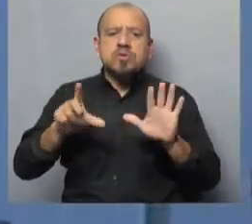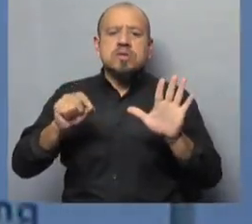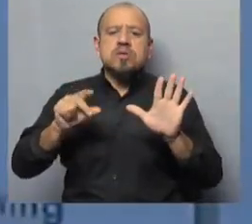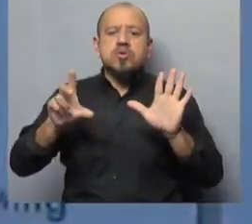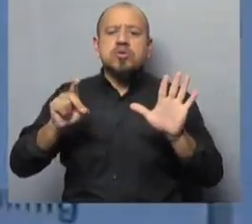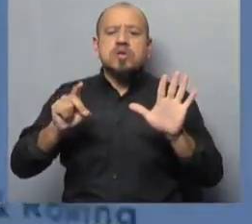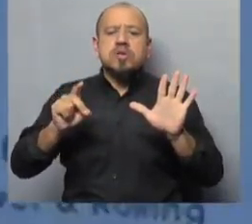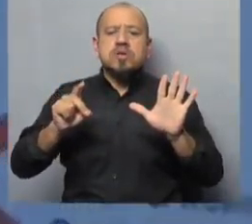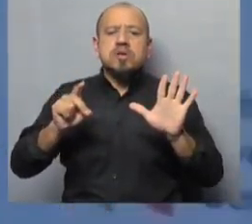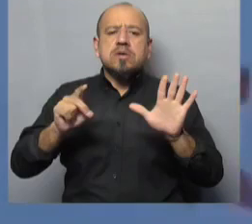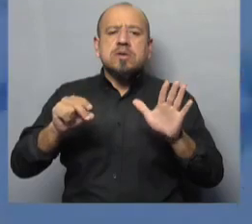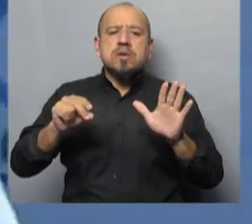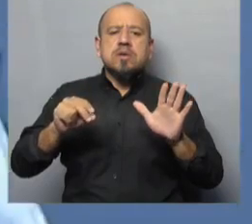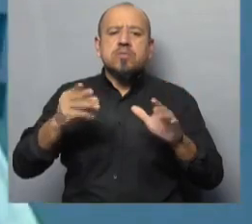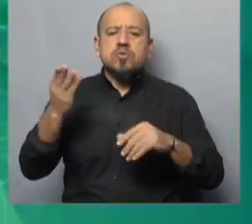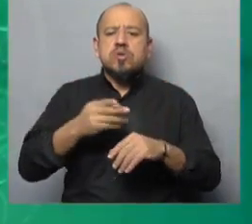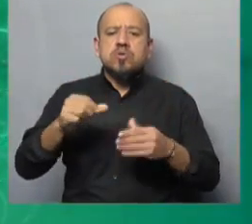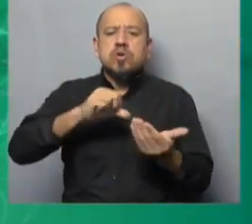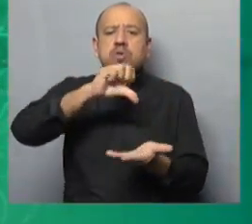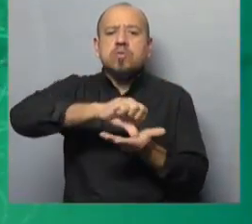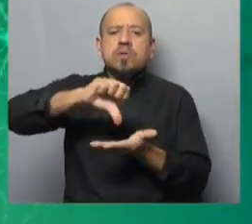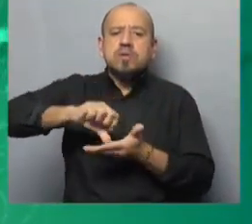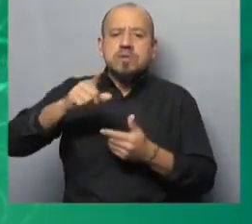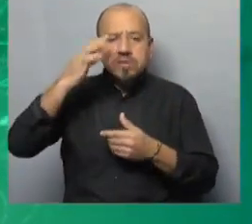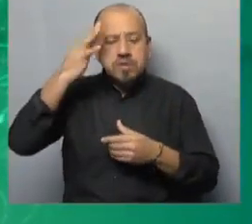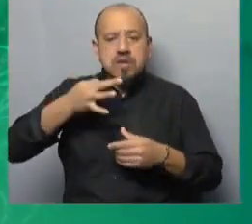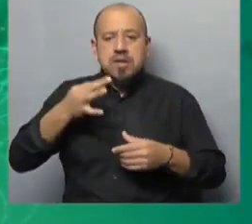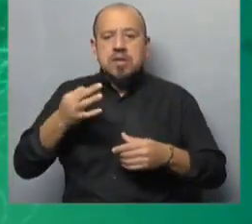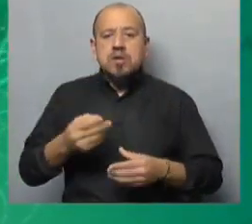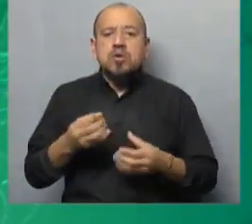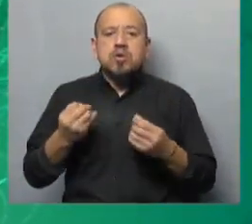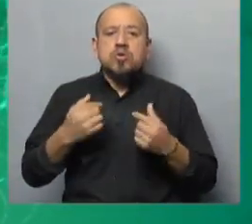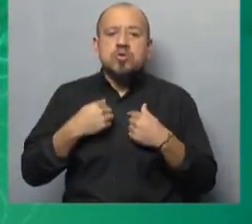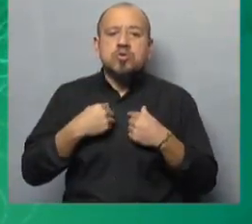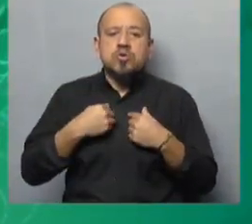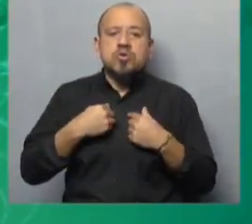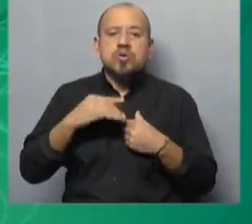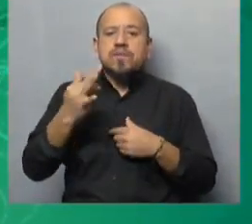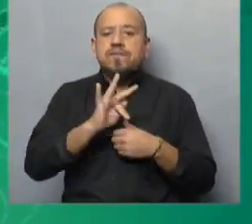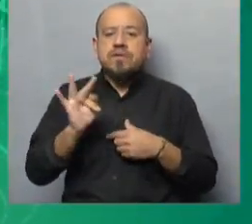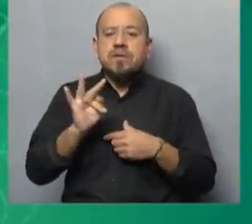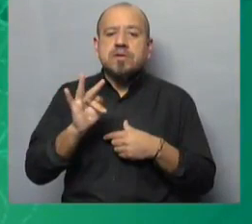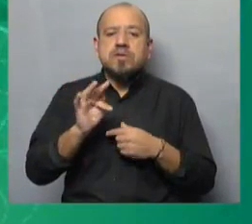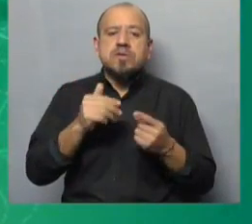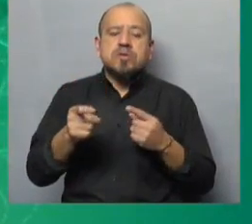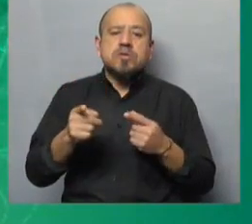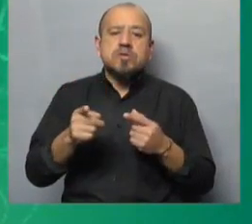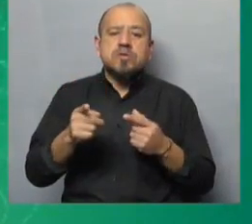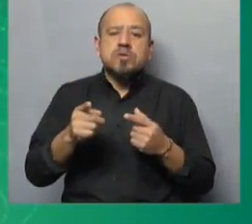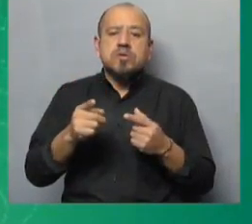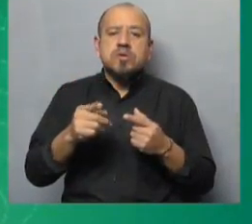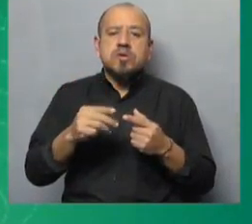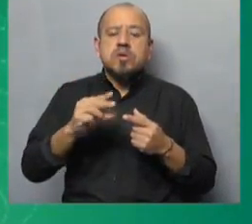por ciento de los países que están acá y eso es real porque nosotros superamos a países como francia superamos a países como nueva